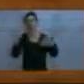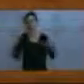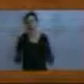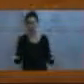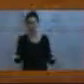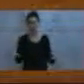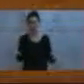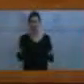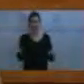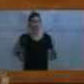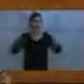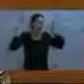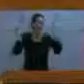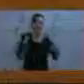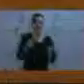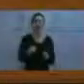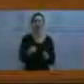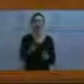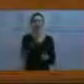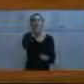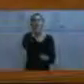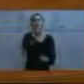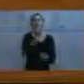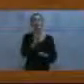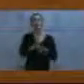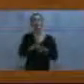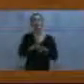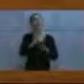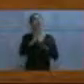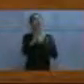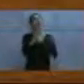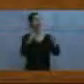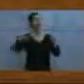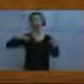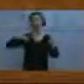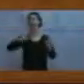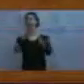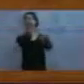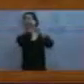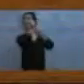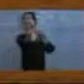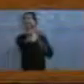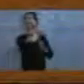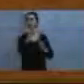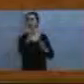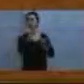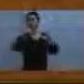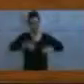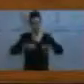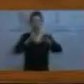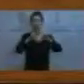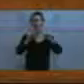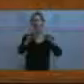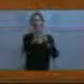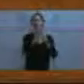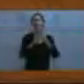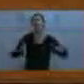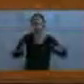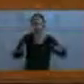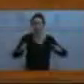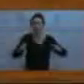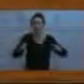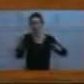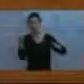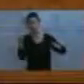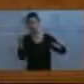muy bien decir, como dice el consejero de Presidencia, él se queda en el diagnóstico. Esta región está muy envejecida, hay que